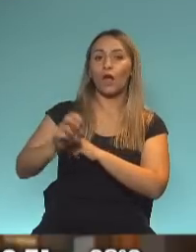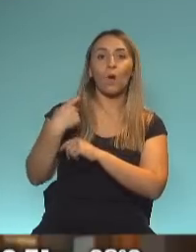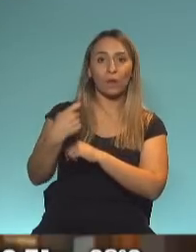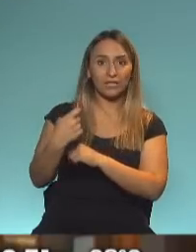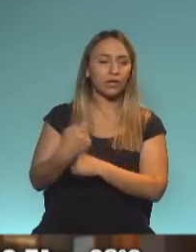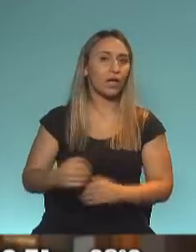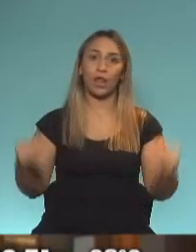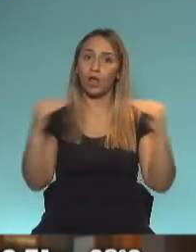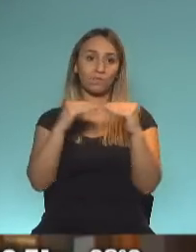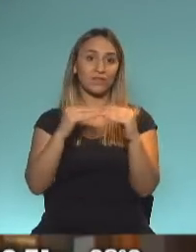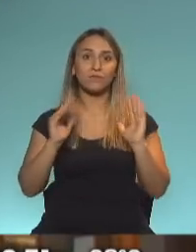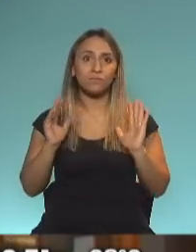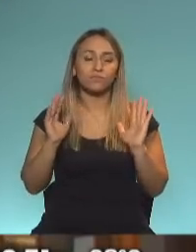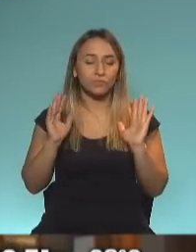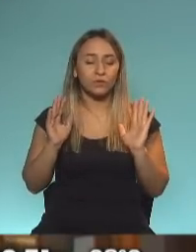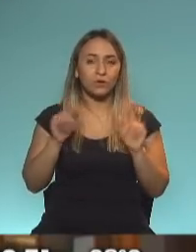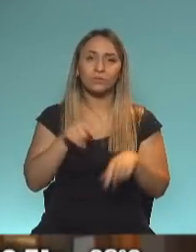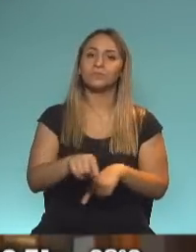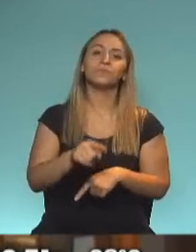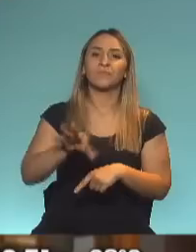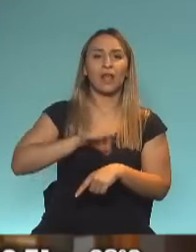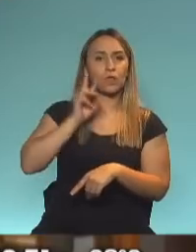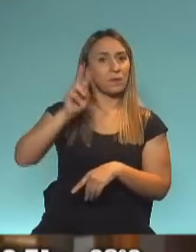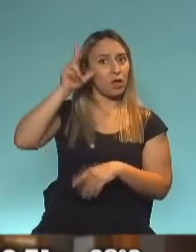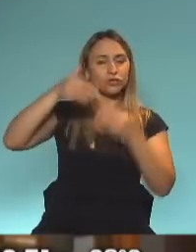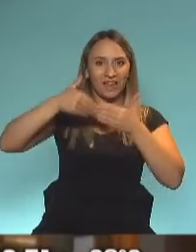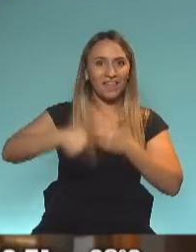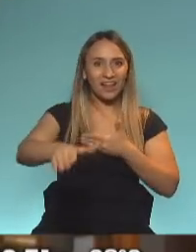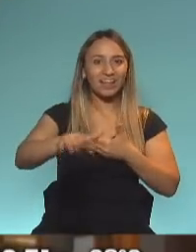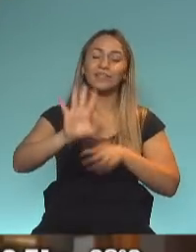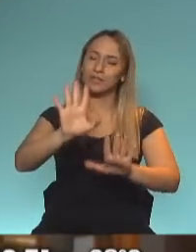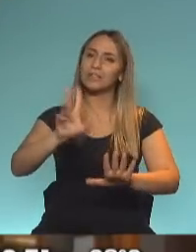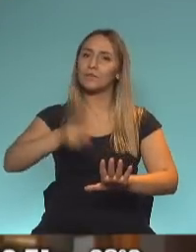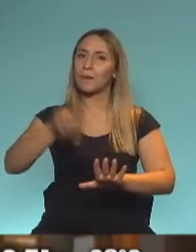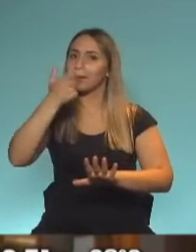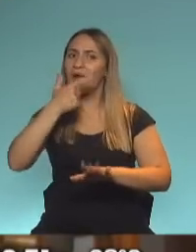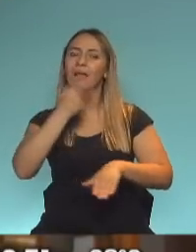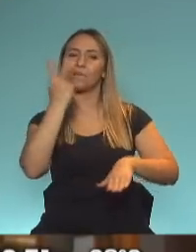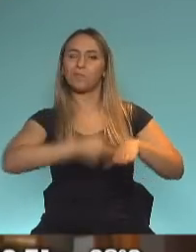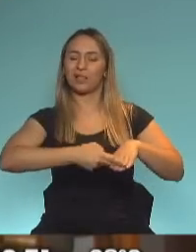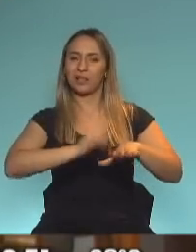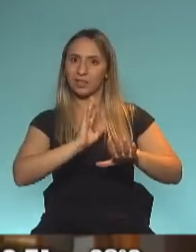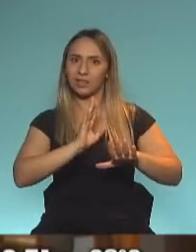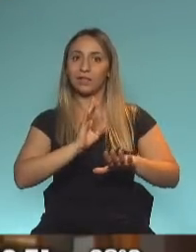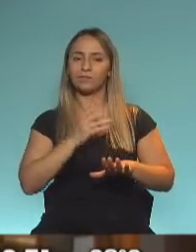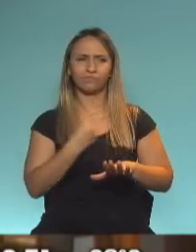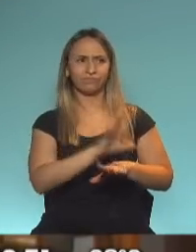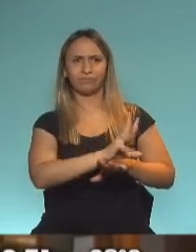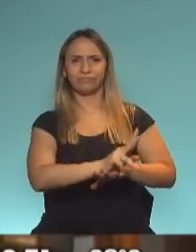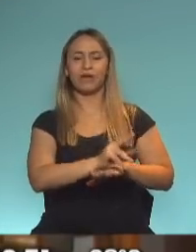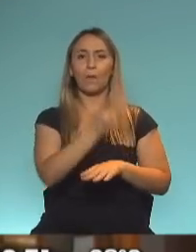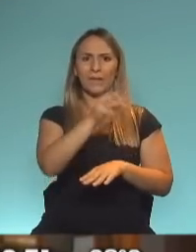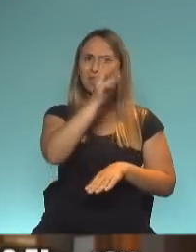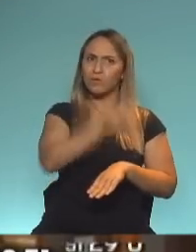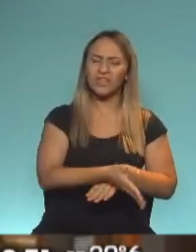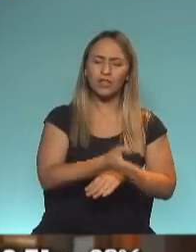tanto sirvió desde 2008 en adelante y que interrumpió Macri, robándole el 20% de aumento a los